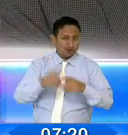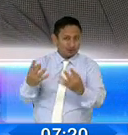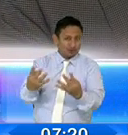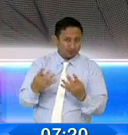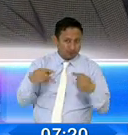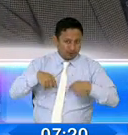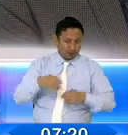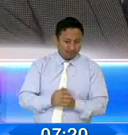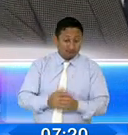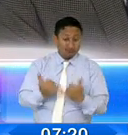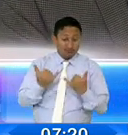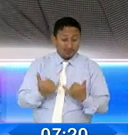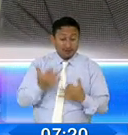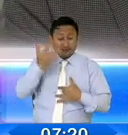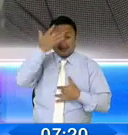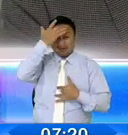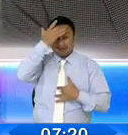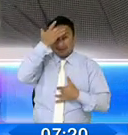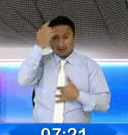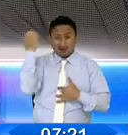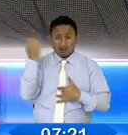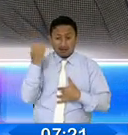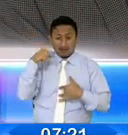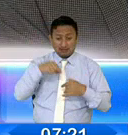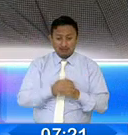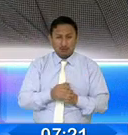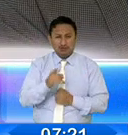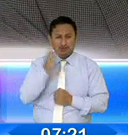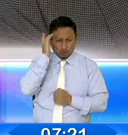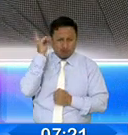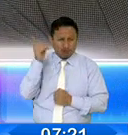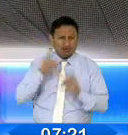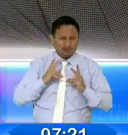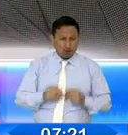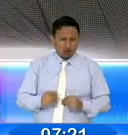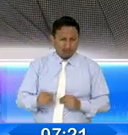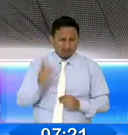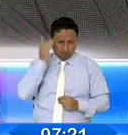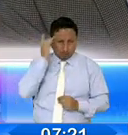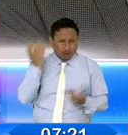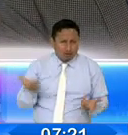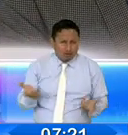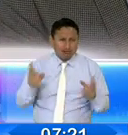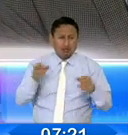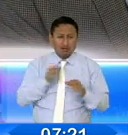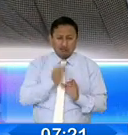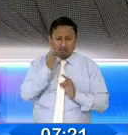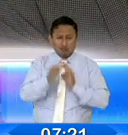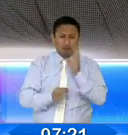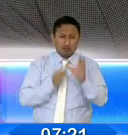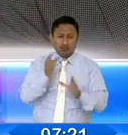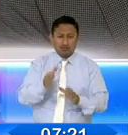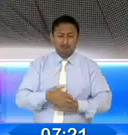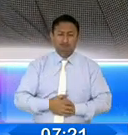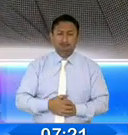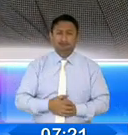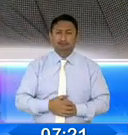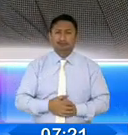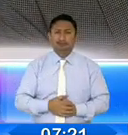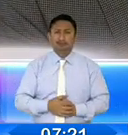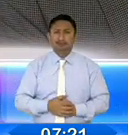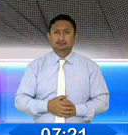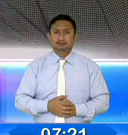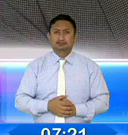una pandemia que se vive. ¿No les preocupa el tema de la salud también a ustedes, el tema del COVID-19? Sí nos